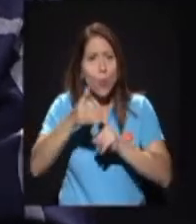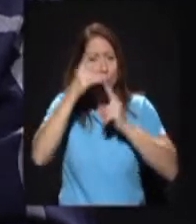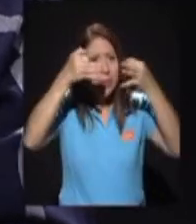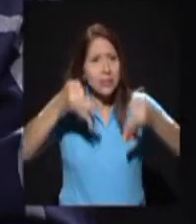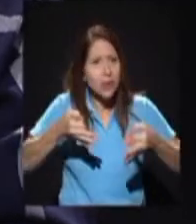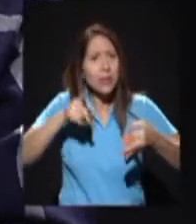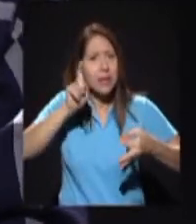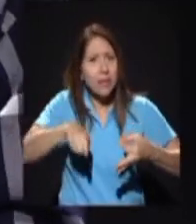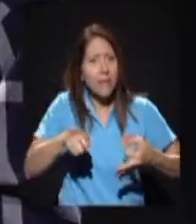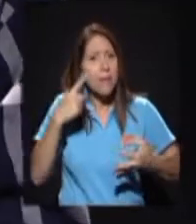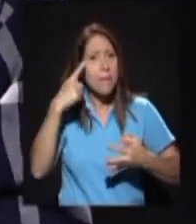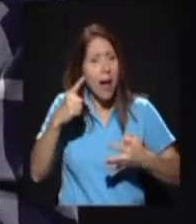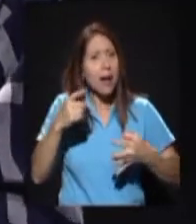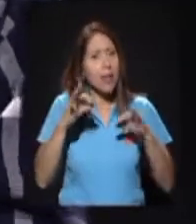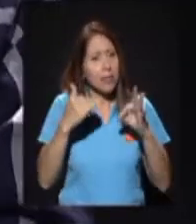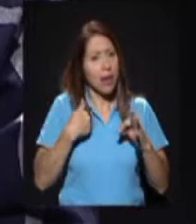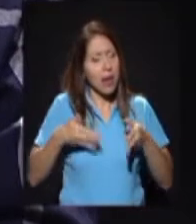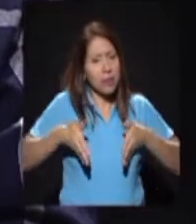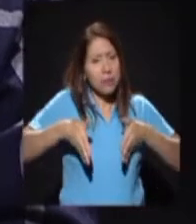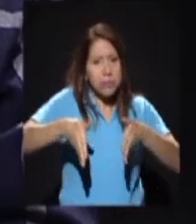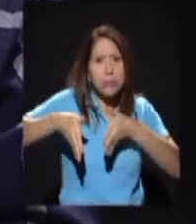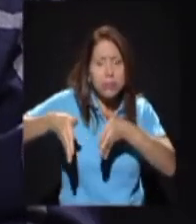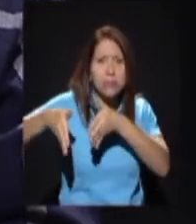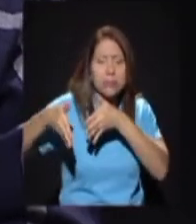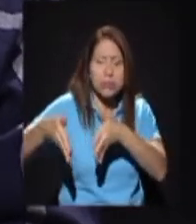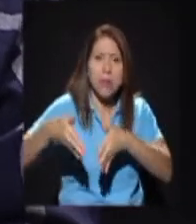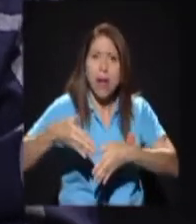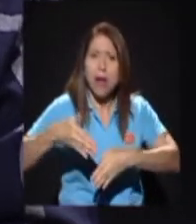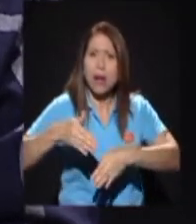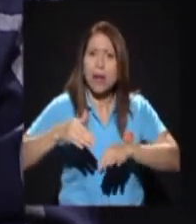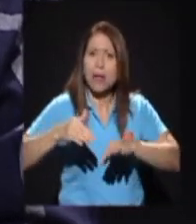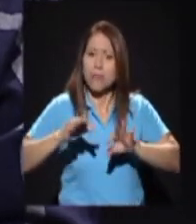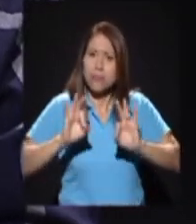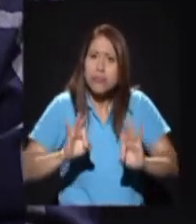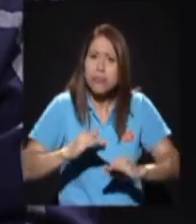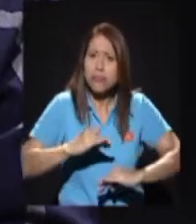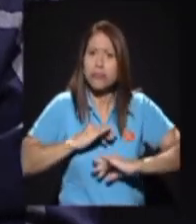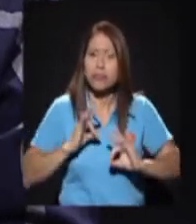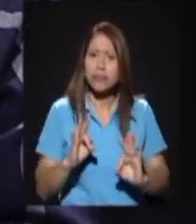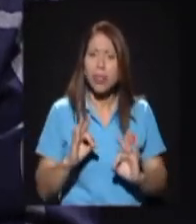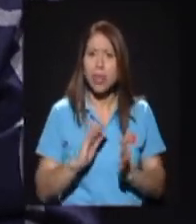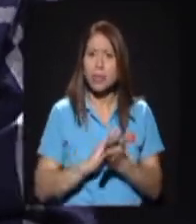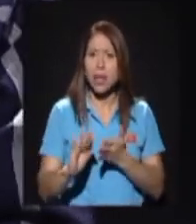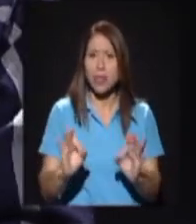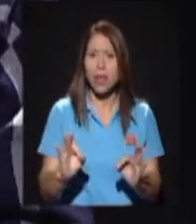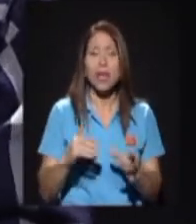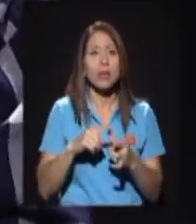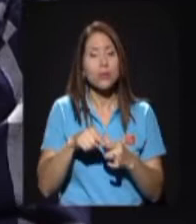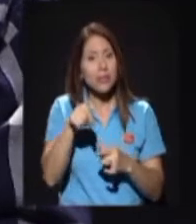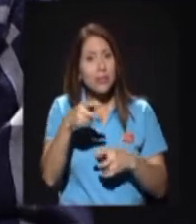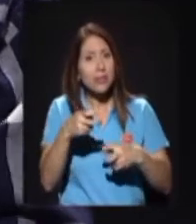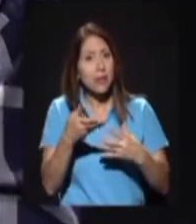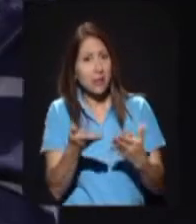tomar para tener una infraestructura que por lo menos podamos decirle decente? Y planteo ese tema porque